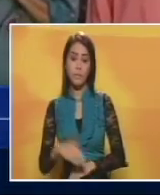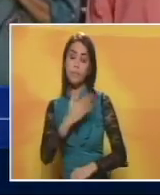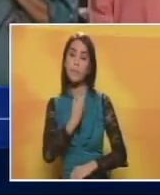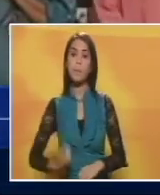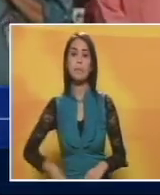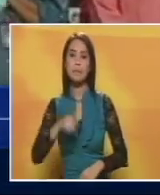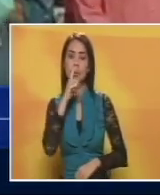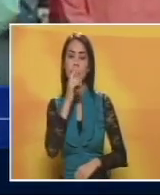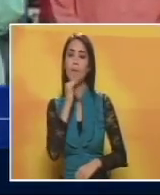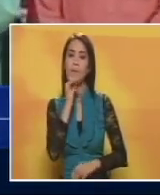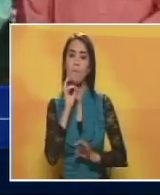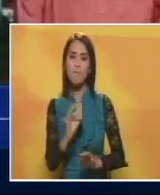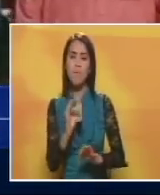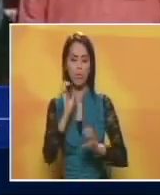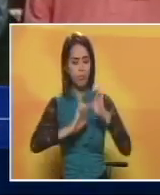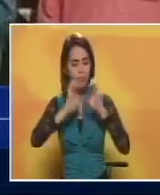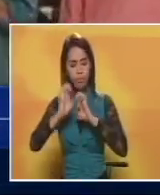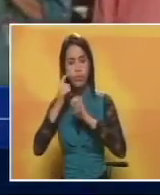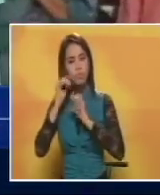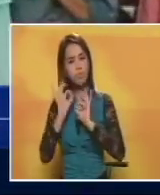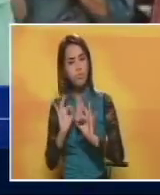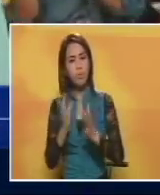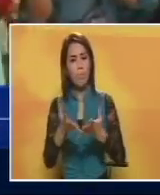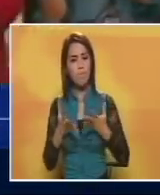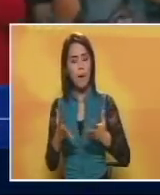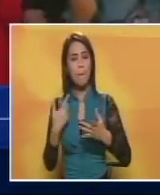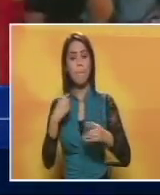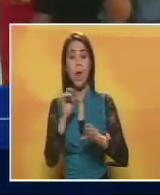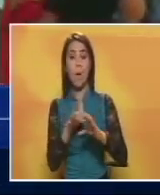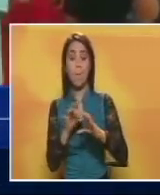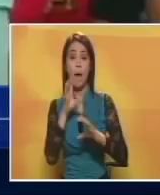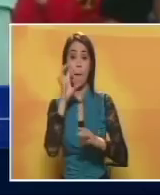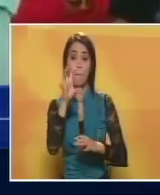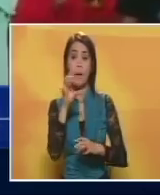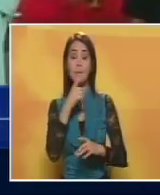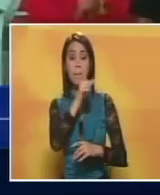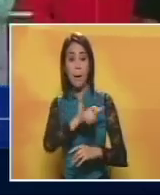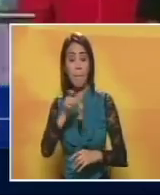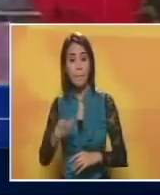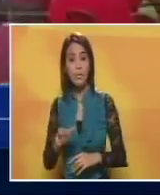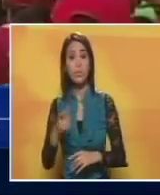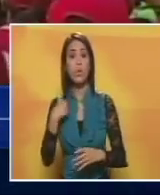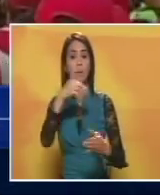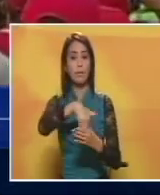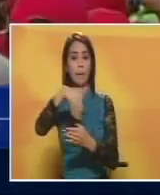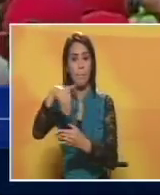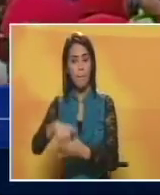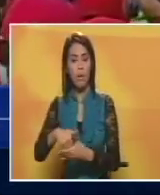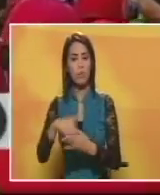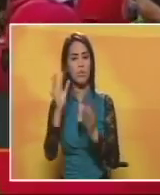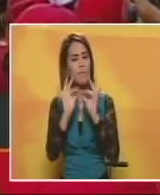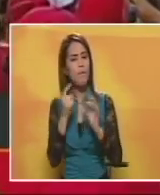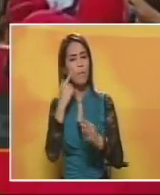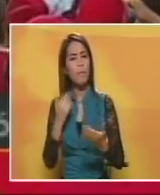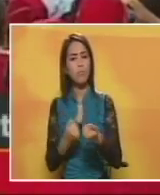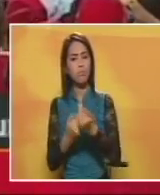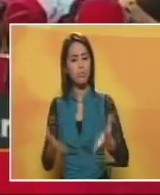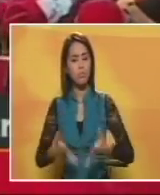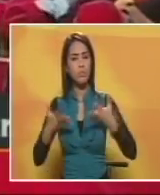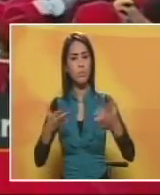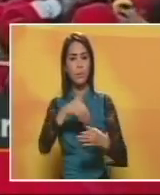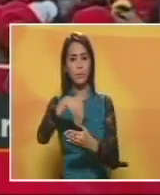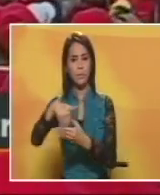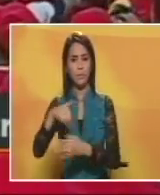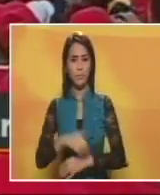de Estado indicó que analiza un posible premio a través del Carnet de la Patria para todas aquellas personas que voten como una manera de incentivar el